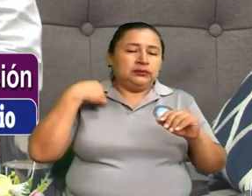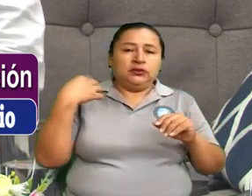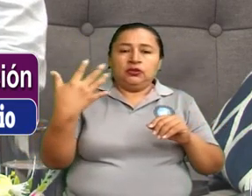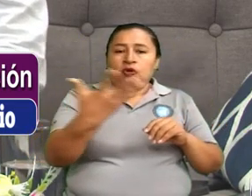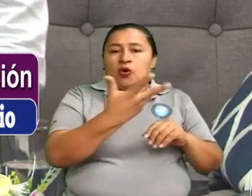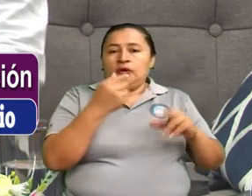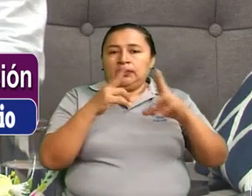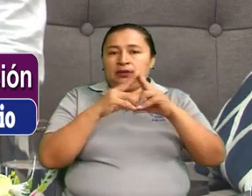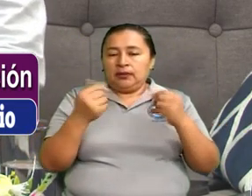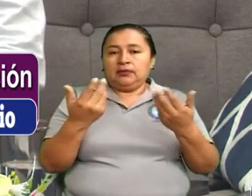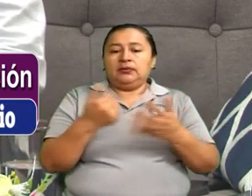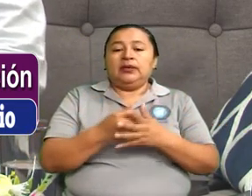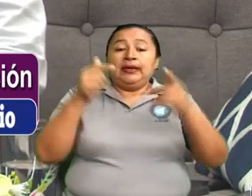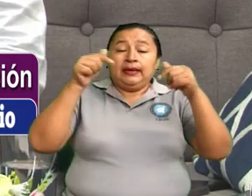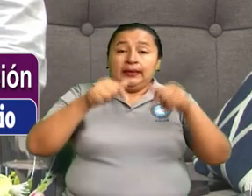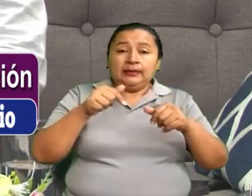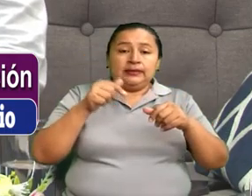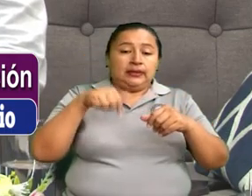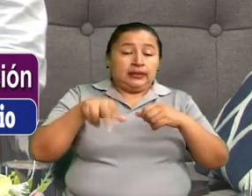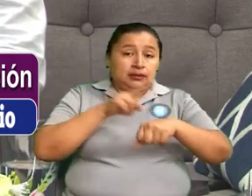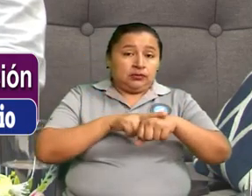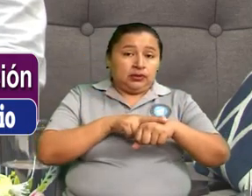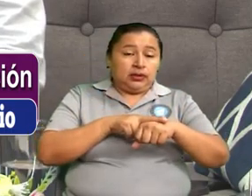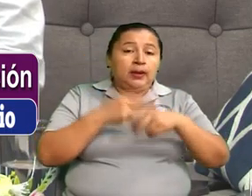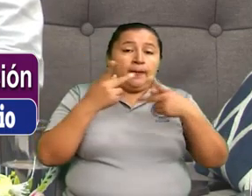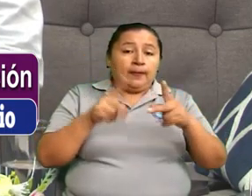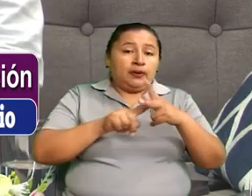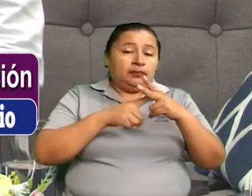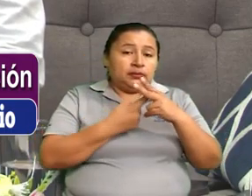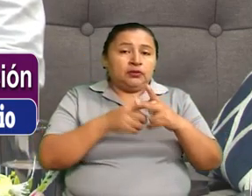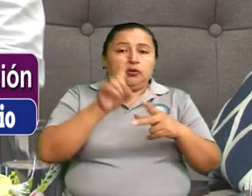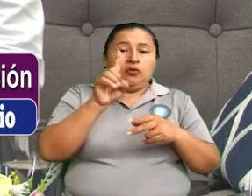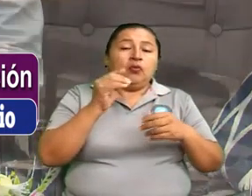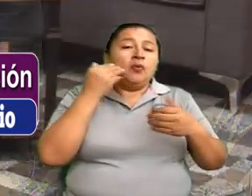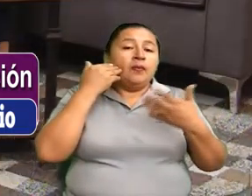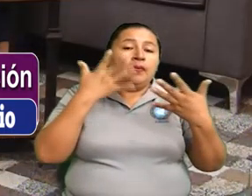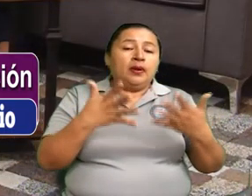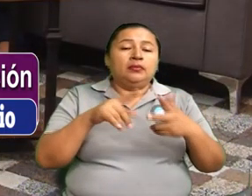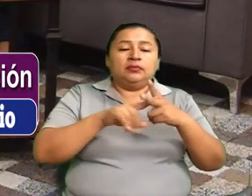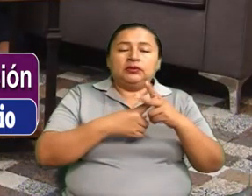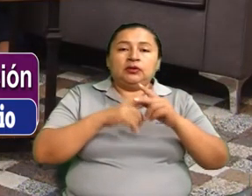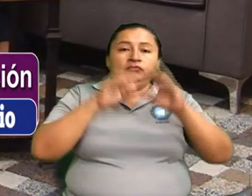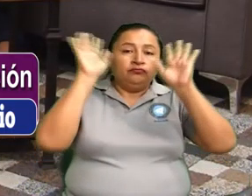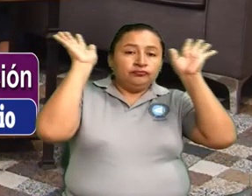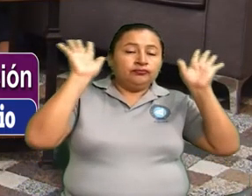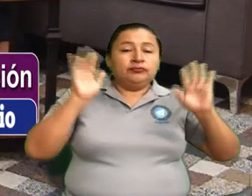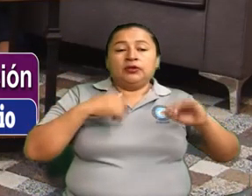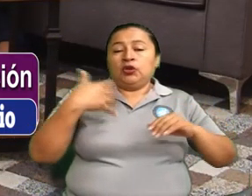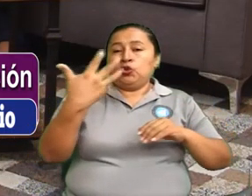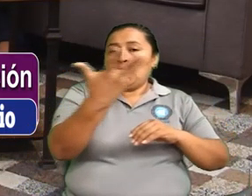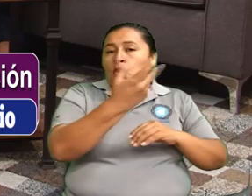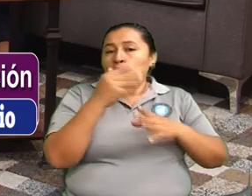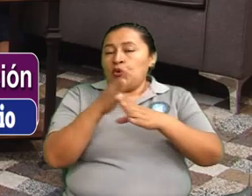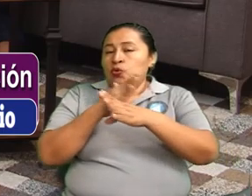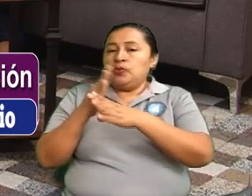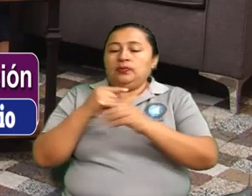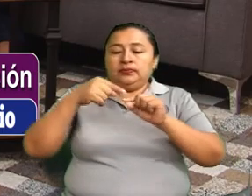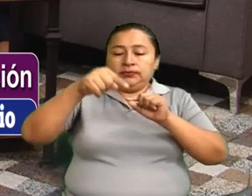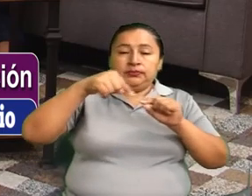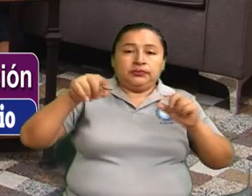país. Exacto. O sea, ese es el nacional, pero desde el 1 de mayo se iniciaron esos carnavales en todos los municipios de nuestro